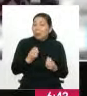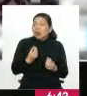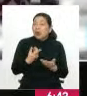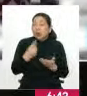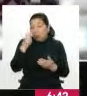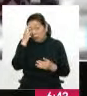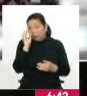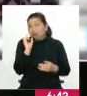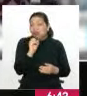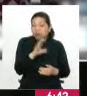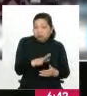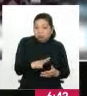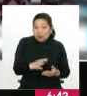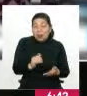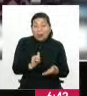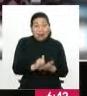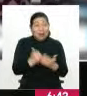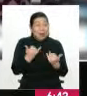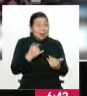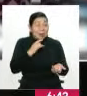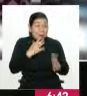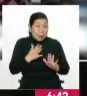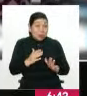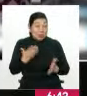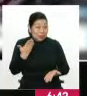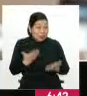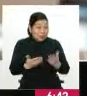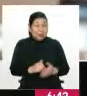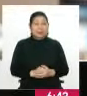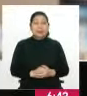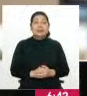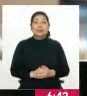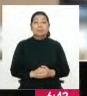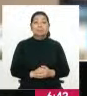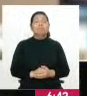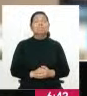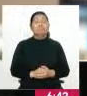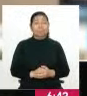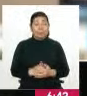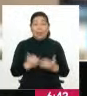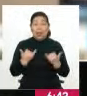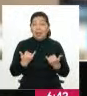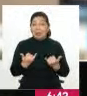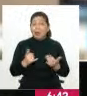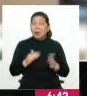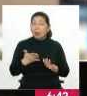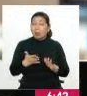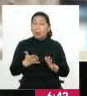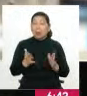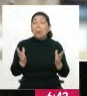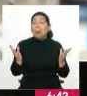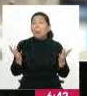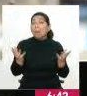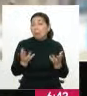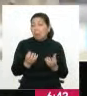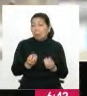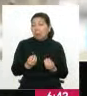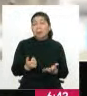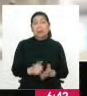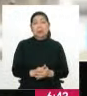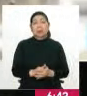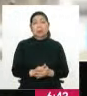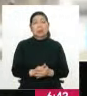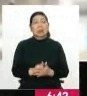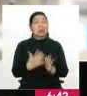fue el contagio y que llevó a ese fallecimiento. Exacto, al momento las muertes están disminuyendo aquí en Estados Unidos